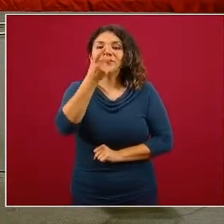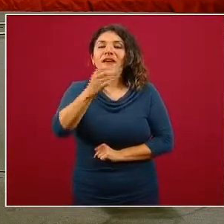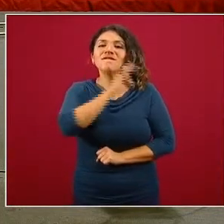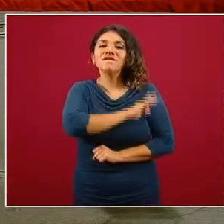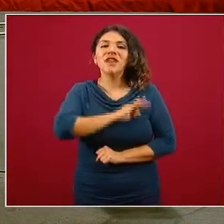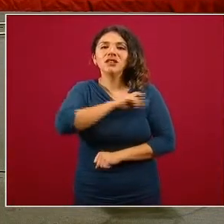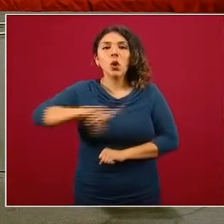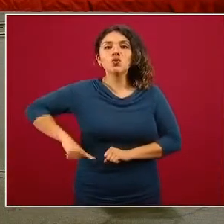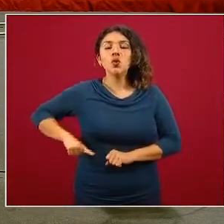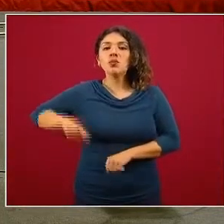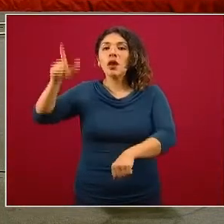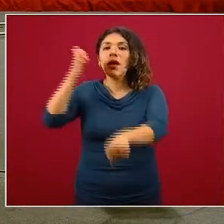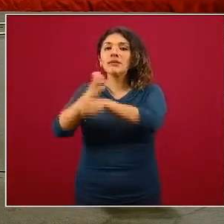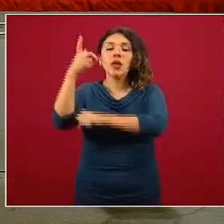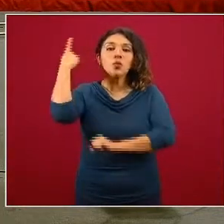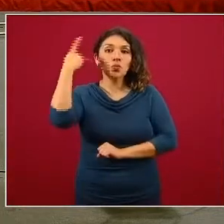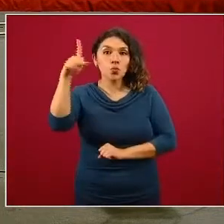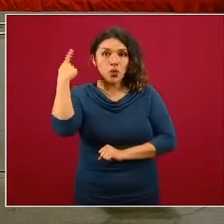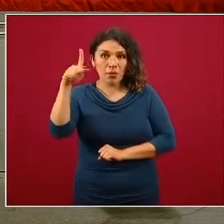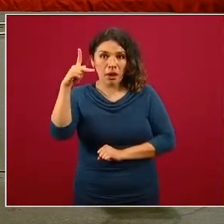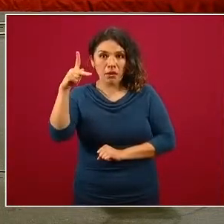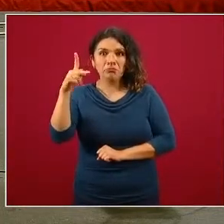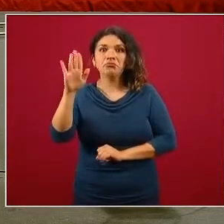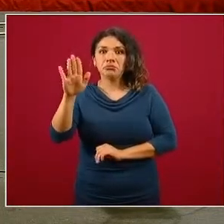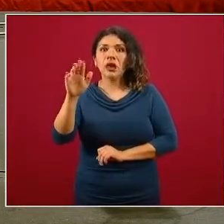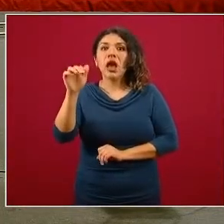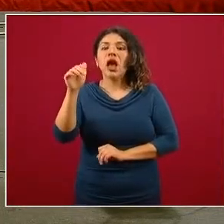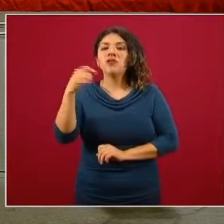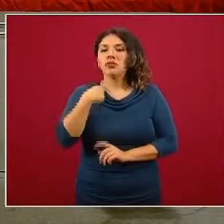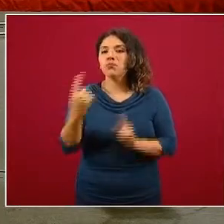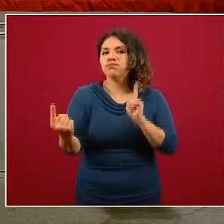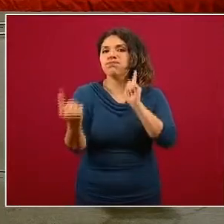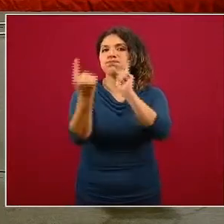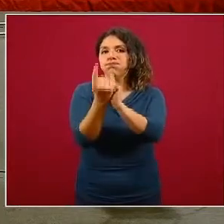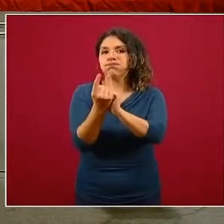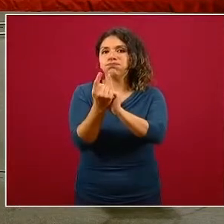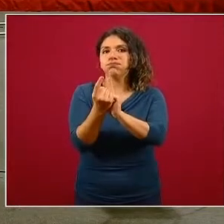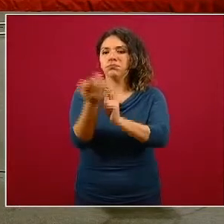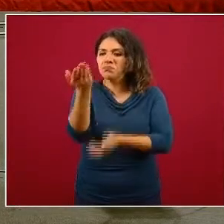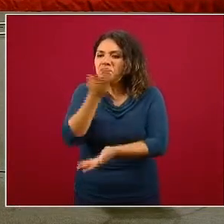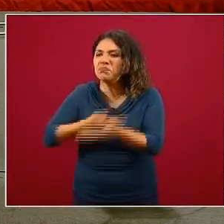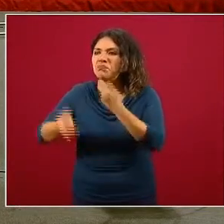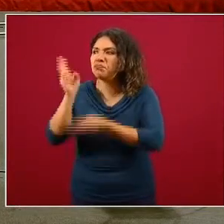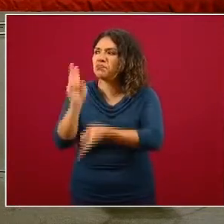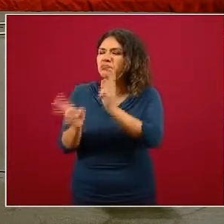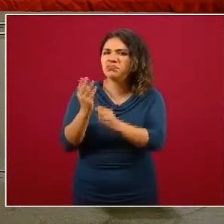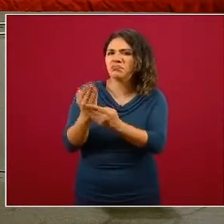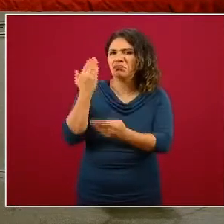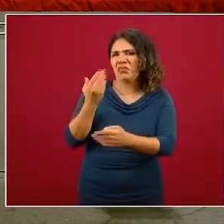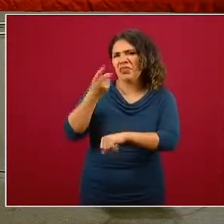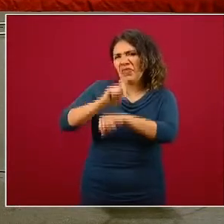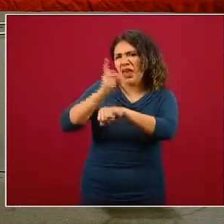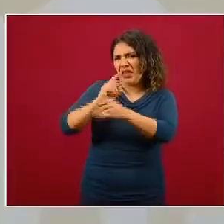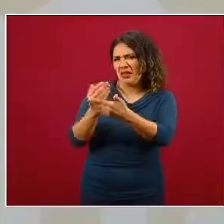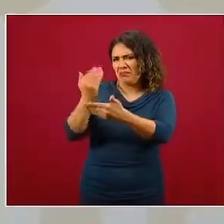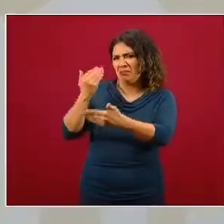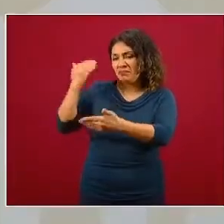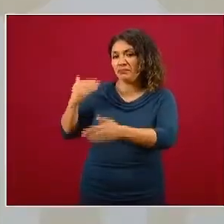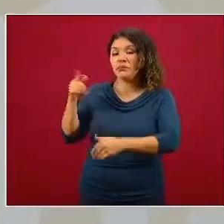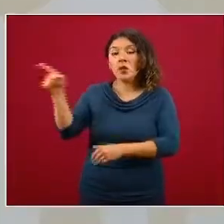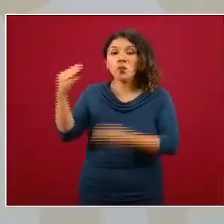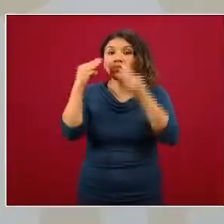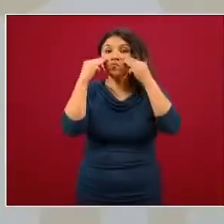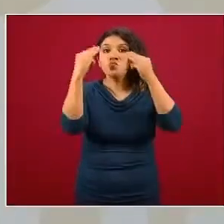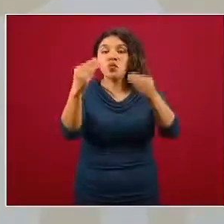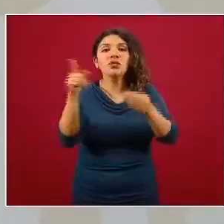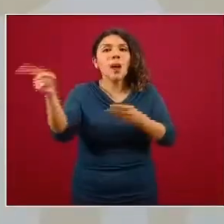gobierno del estado de Puebla, con quienes tuvimos el privilegio de conversar hace un par de días y nos